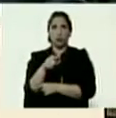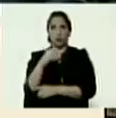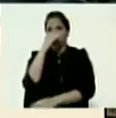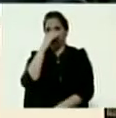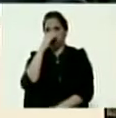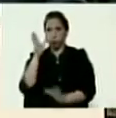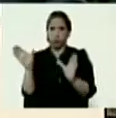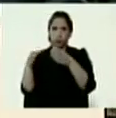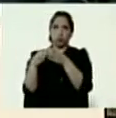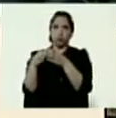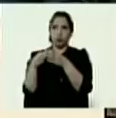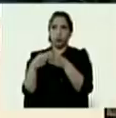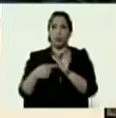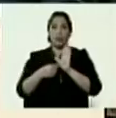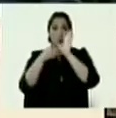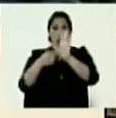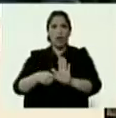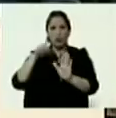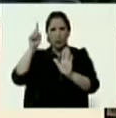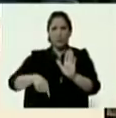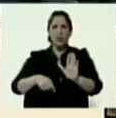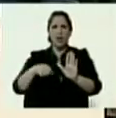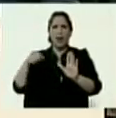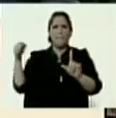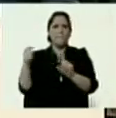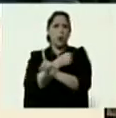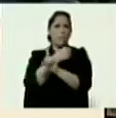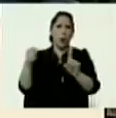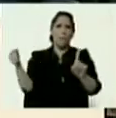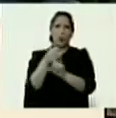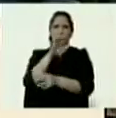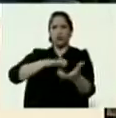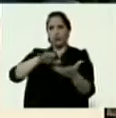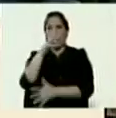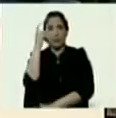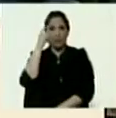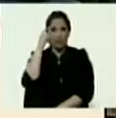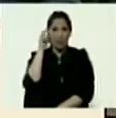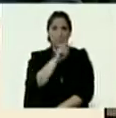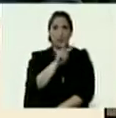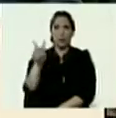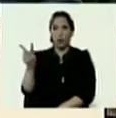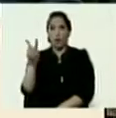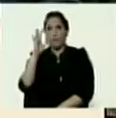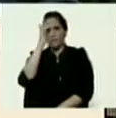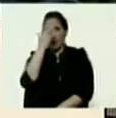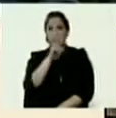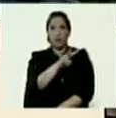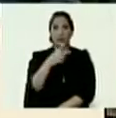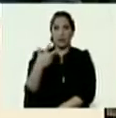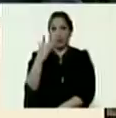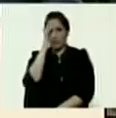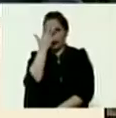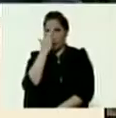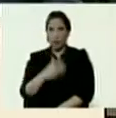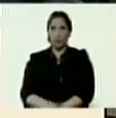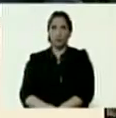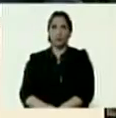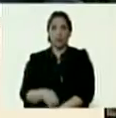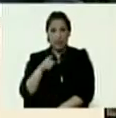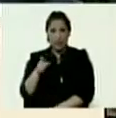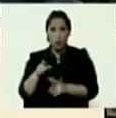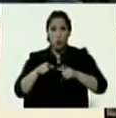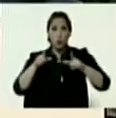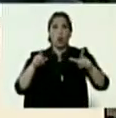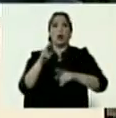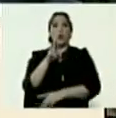paramilitares. Demostrado que los disturbios que se dieron el día 22 de febrero, 22 y 23 de febrero, en estos sectores